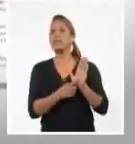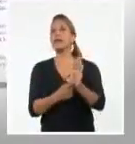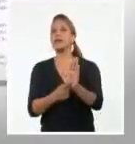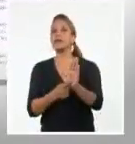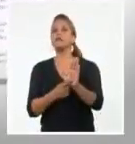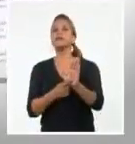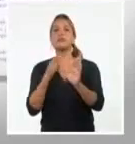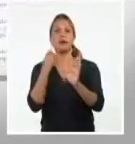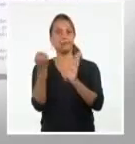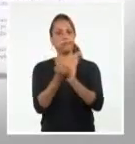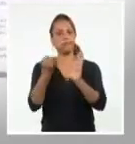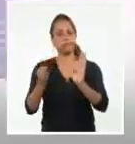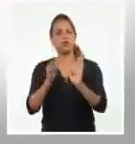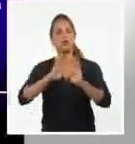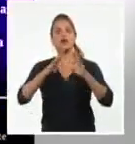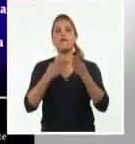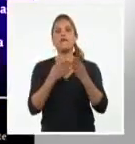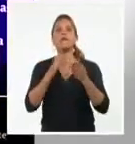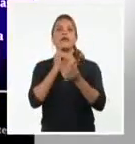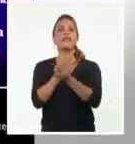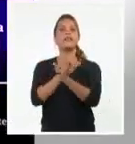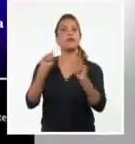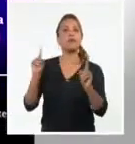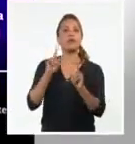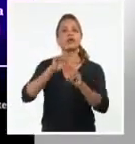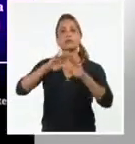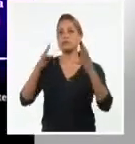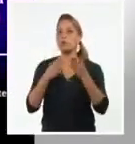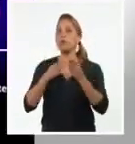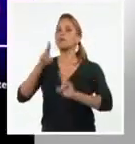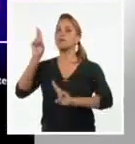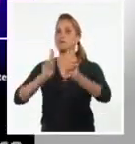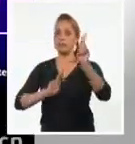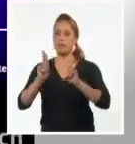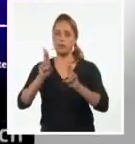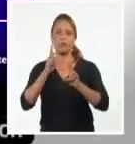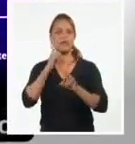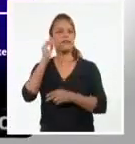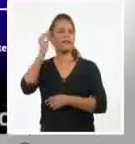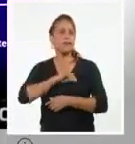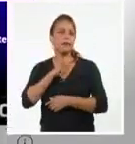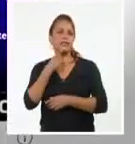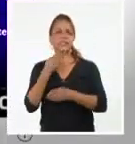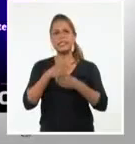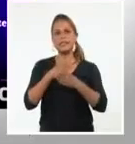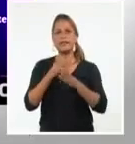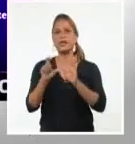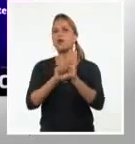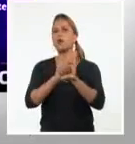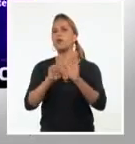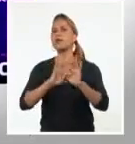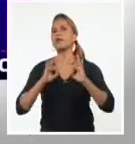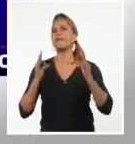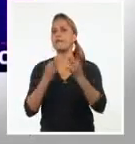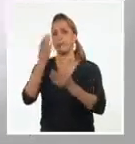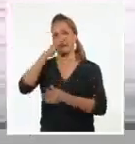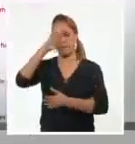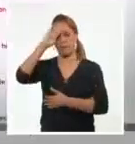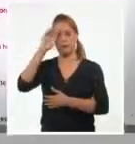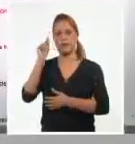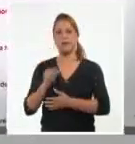referéndum, un ejercicio de democracia al que hay que llegar adecuadamente informado sobre qué significa este código para la familia cubana